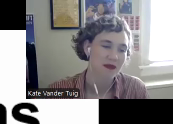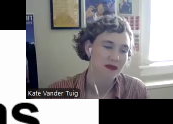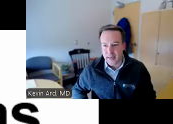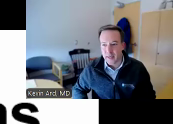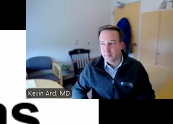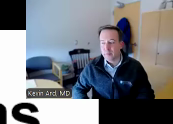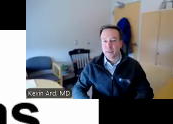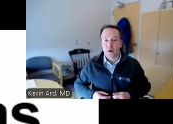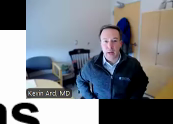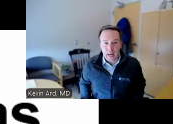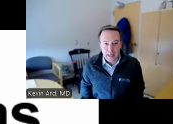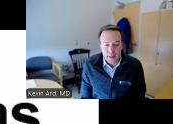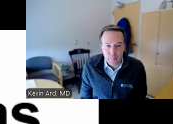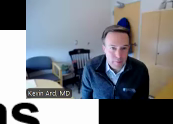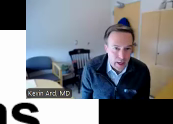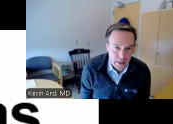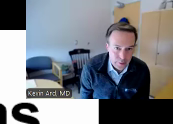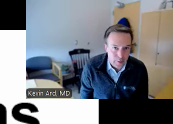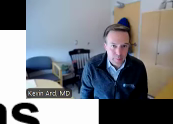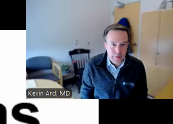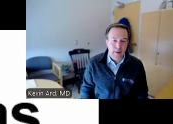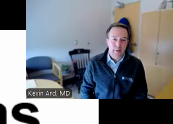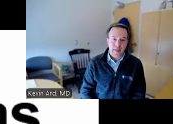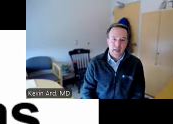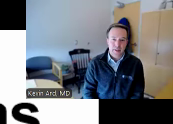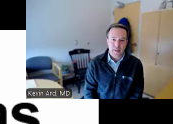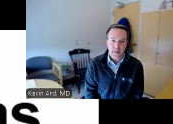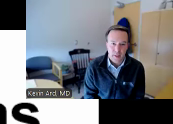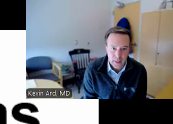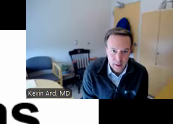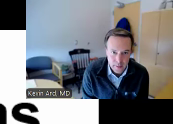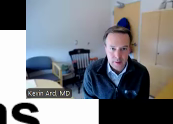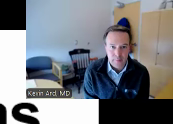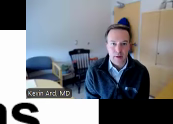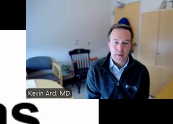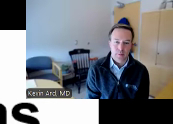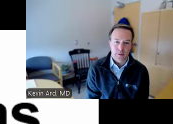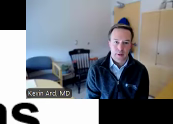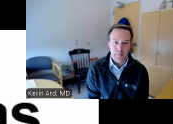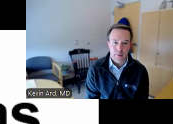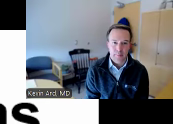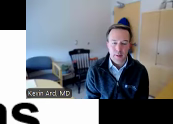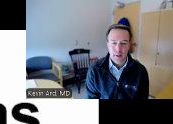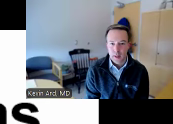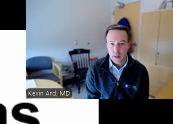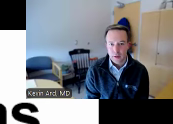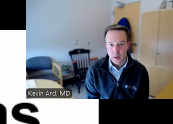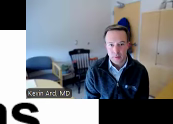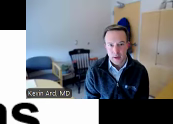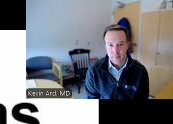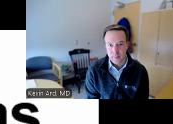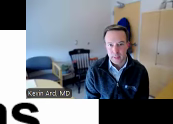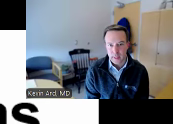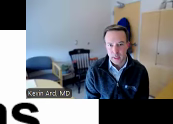que tiene que ver con la edad de los pacientes y si alguno de los PrEPs inyectable se puede